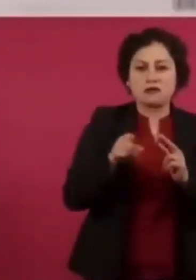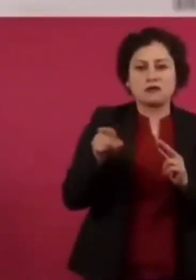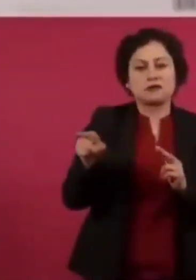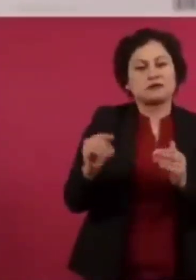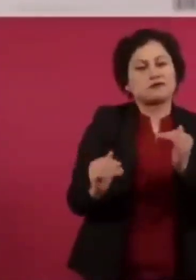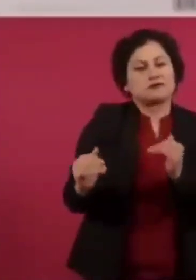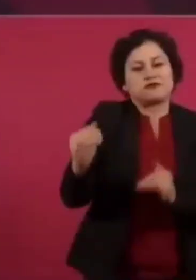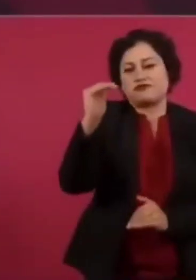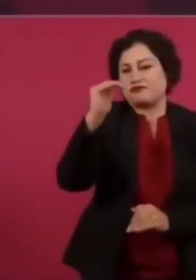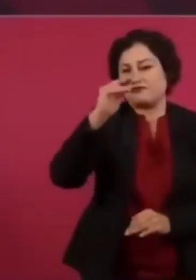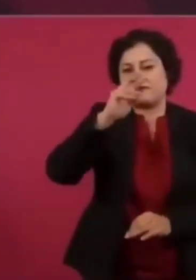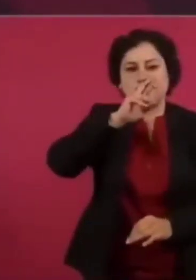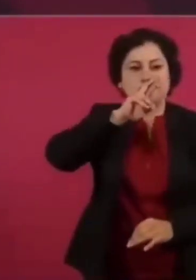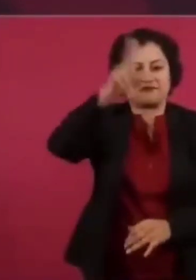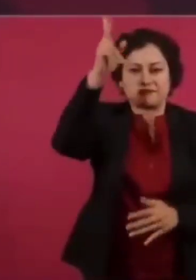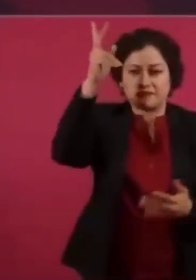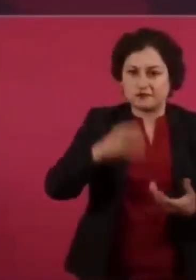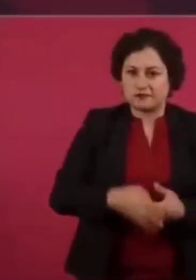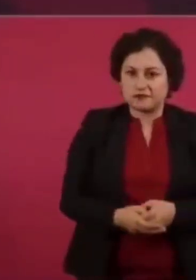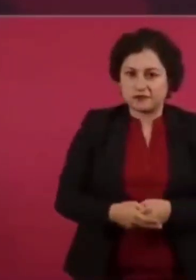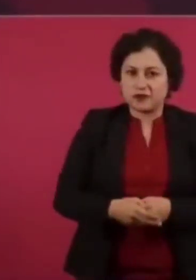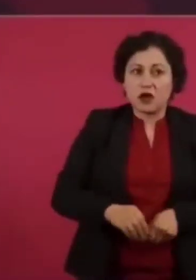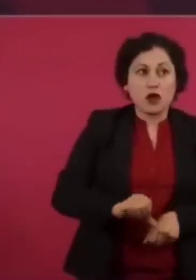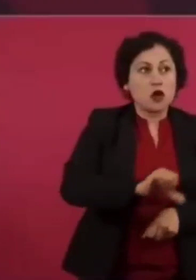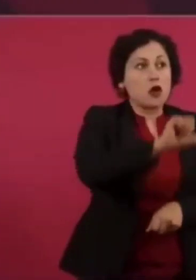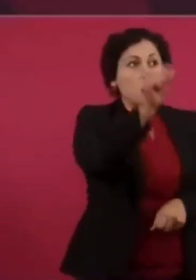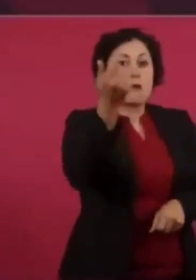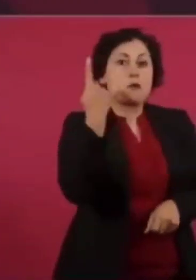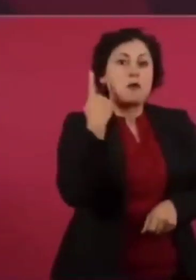Y rebasa por la izquierda a muchos políticos en el mundo.